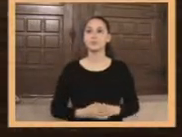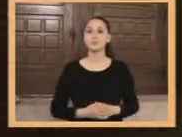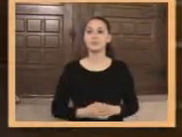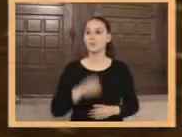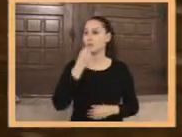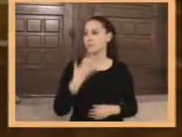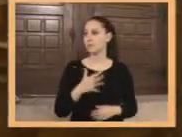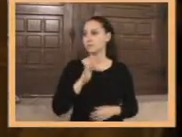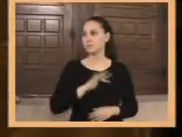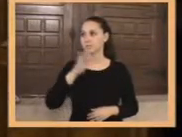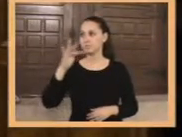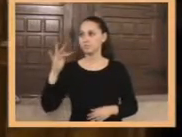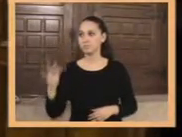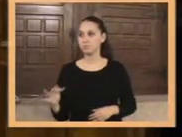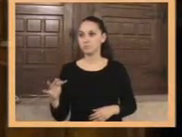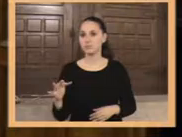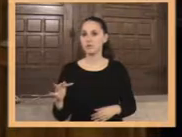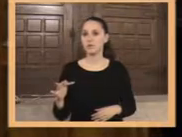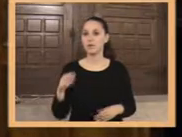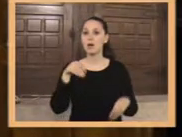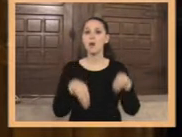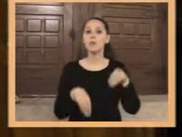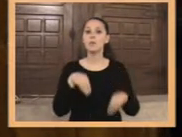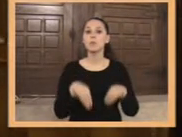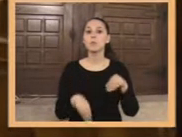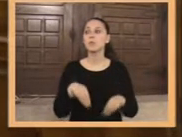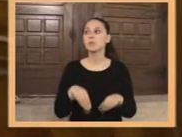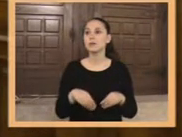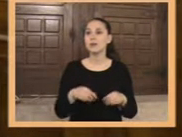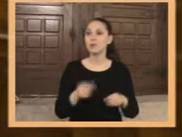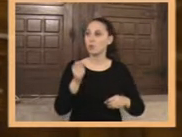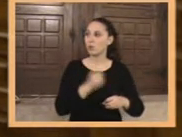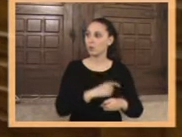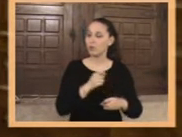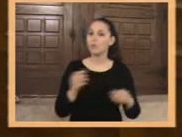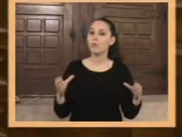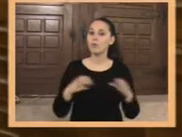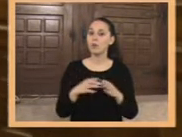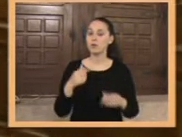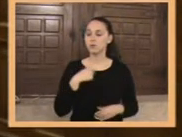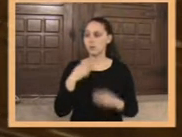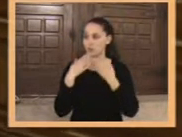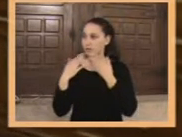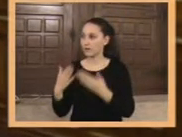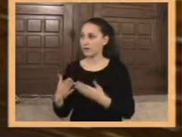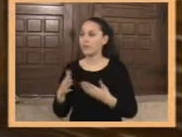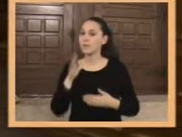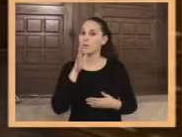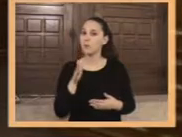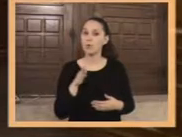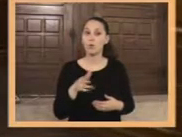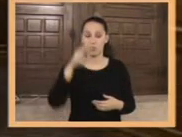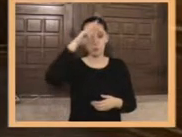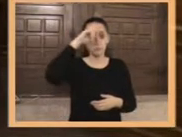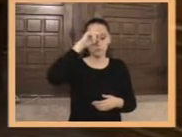Bien, pues pasamos a la votación del fondo, ya consensuada, todo el mundo de acuerdo. Yo agradezco además este ejercicio de consenso, una cosa que nos